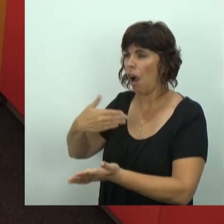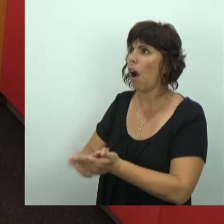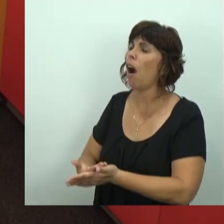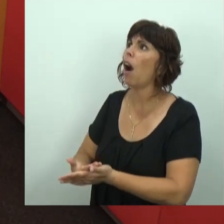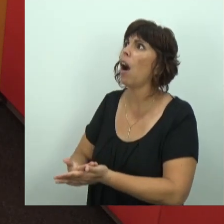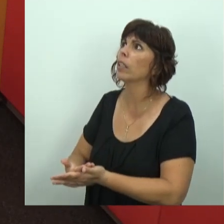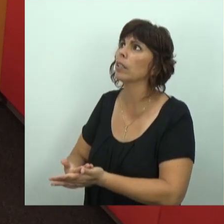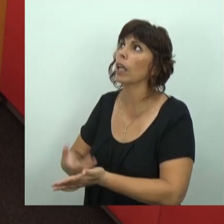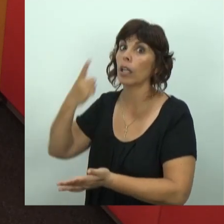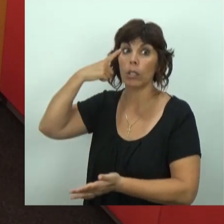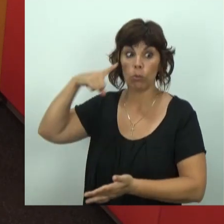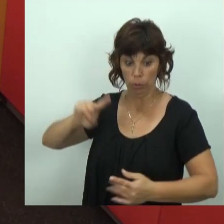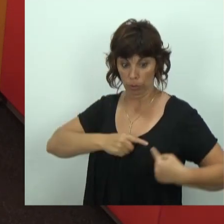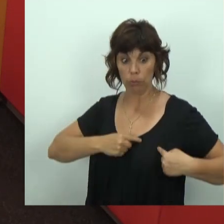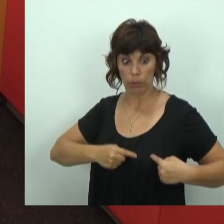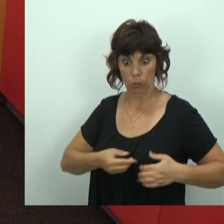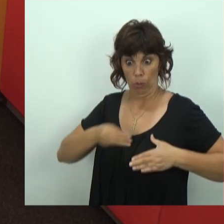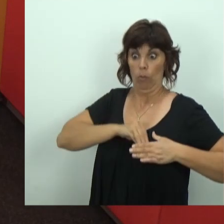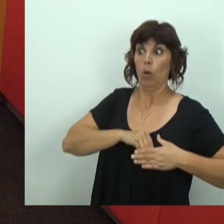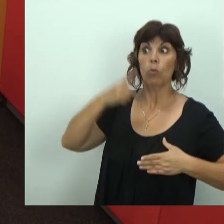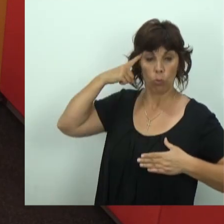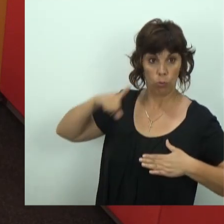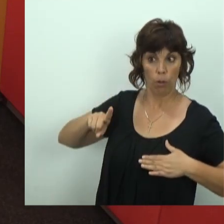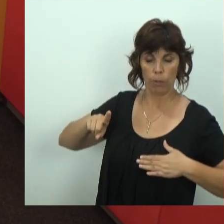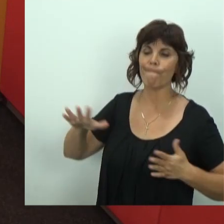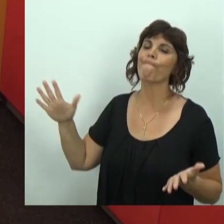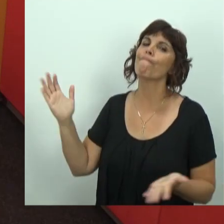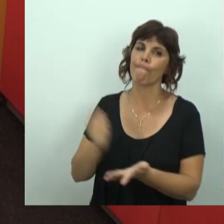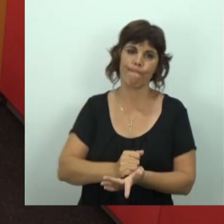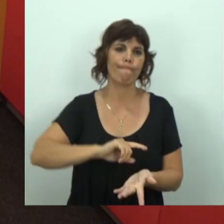su corazón que las cosas van a cambiar.